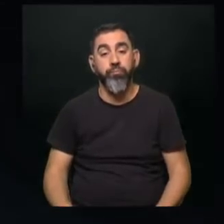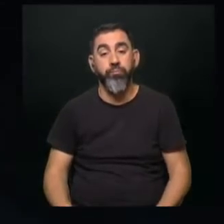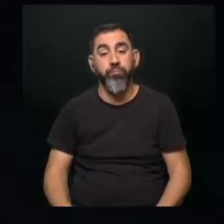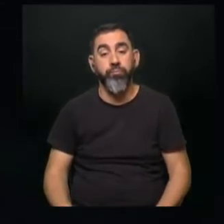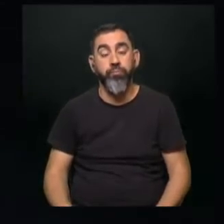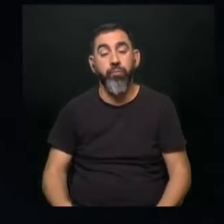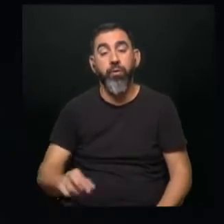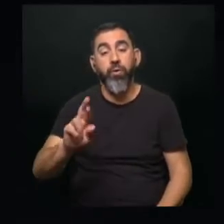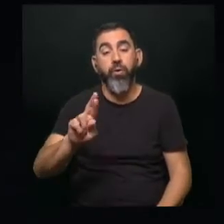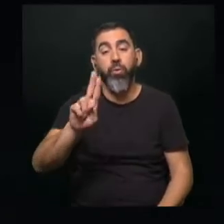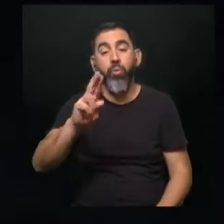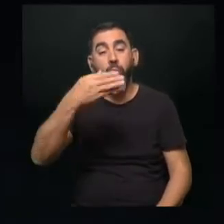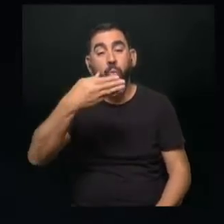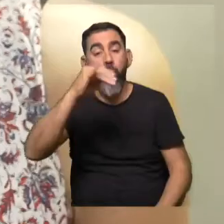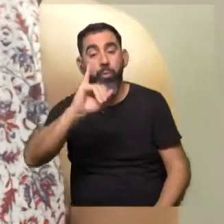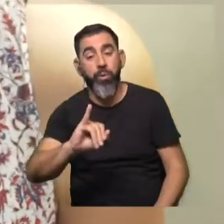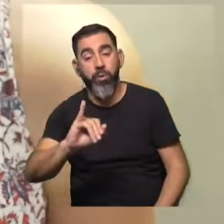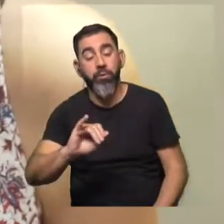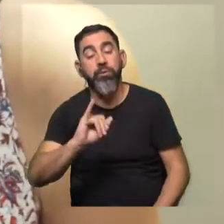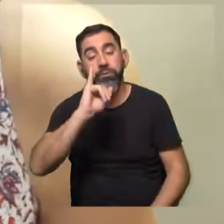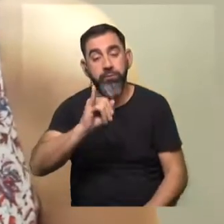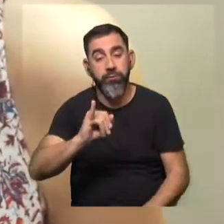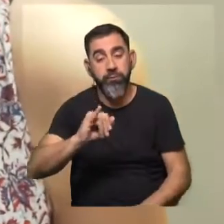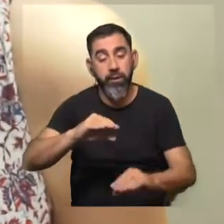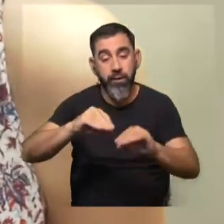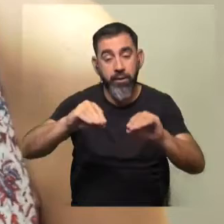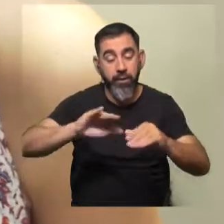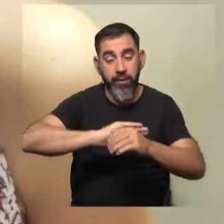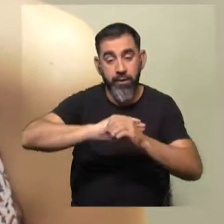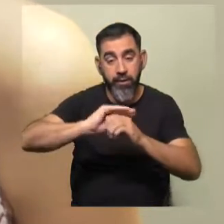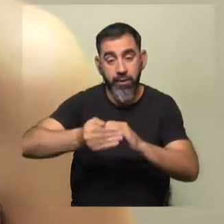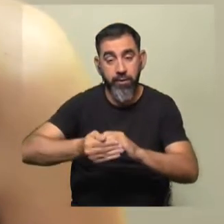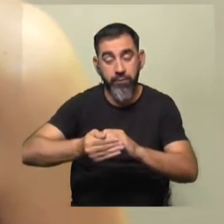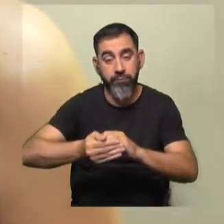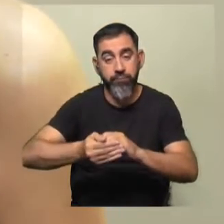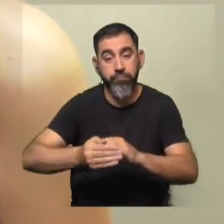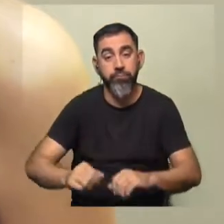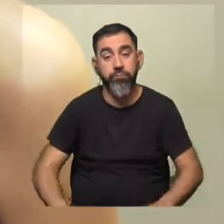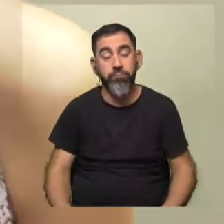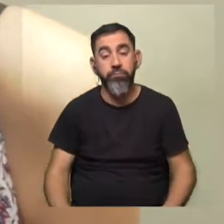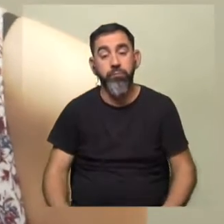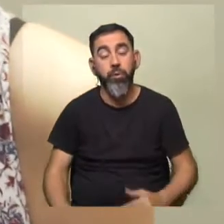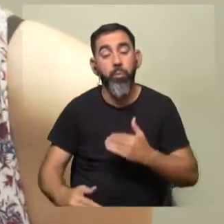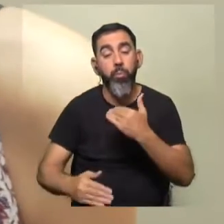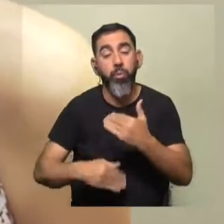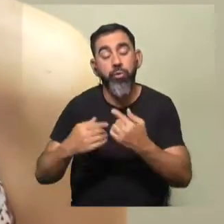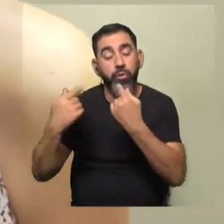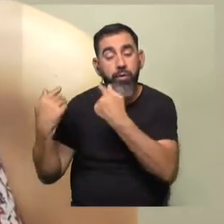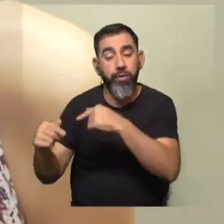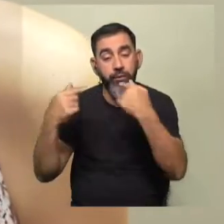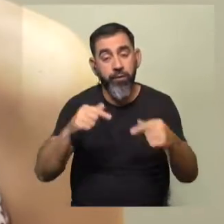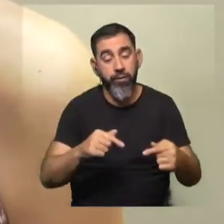El rubí, estos sí se forman en la corteza terrestre y se forman por procesos un poco diferentes,